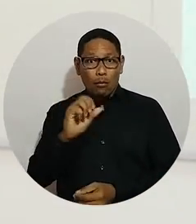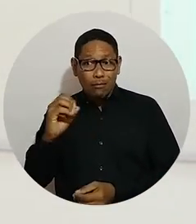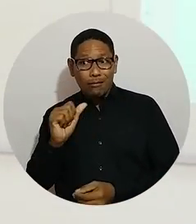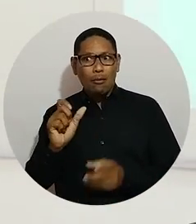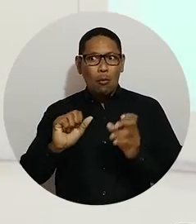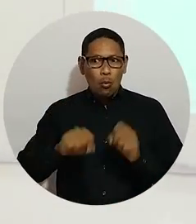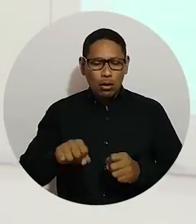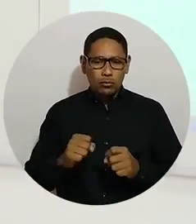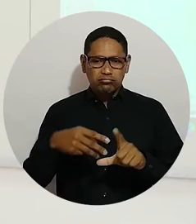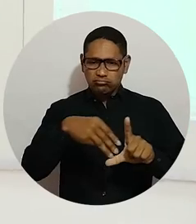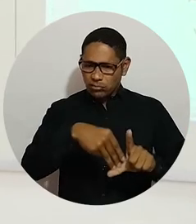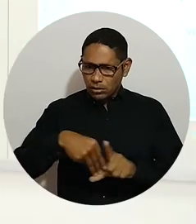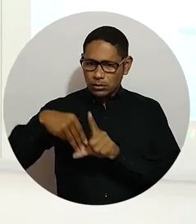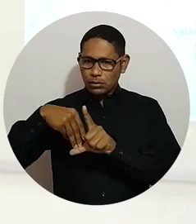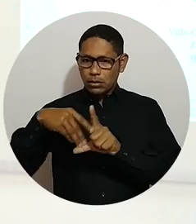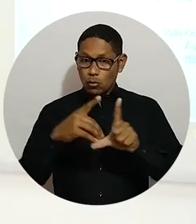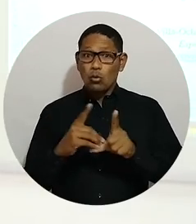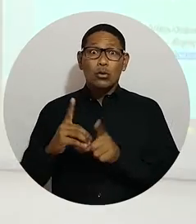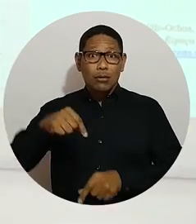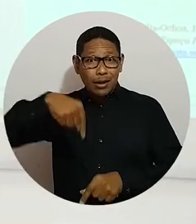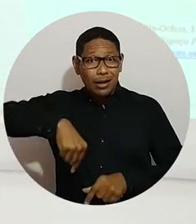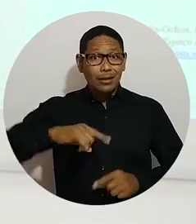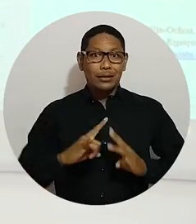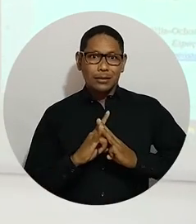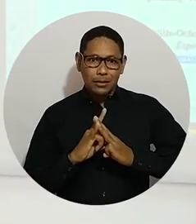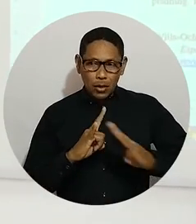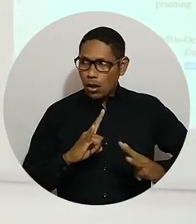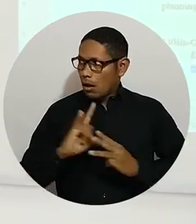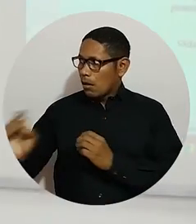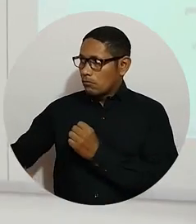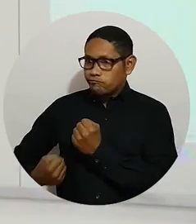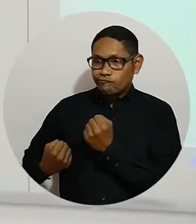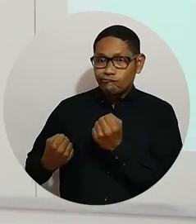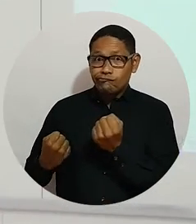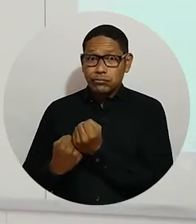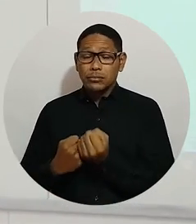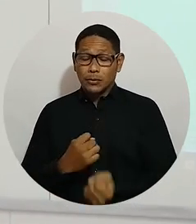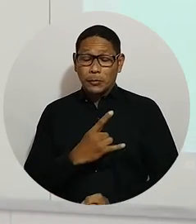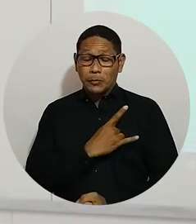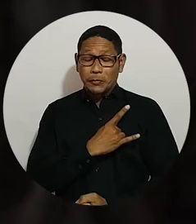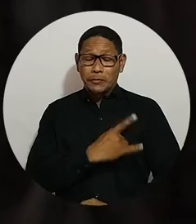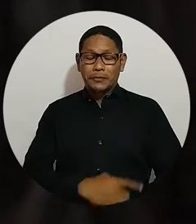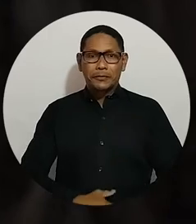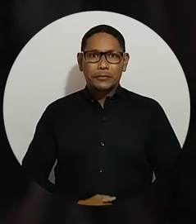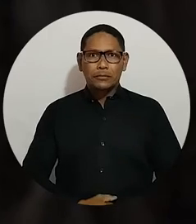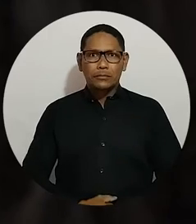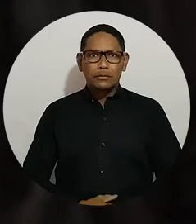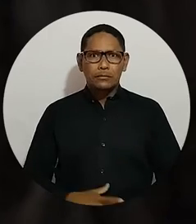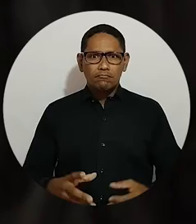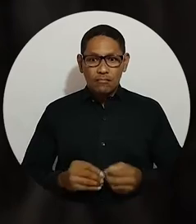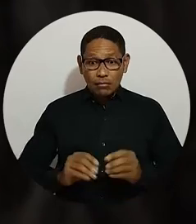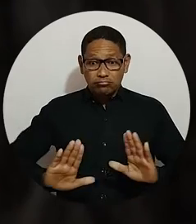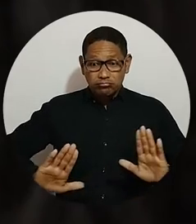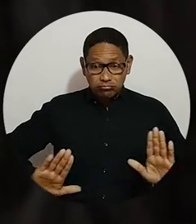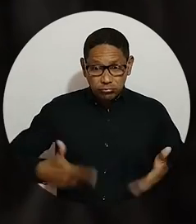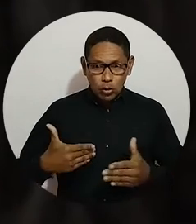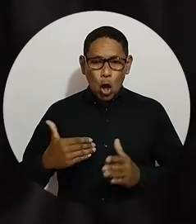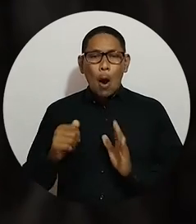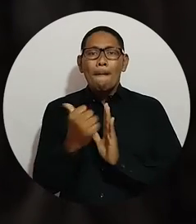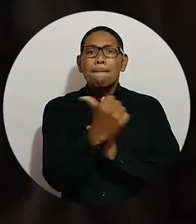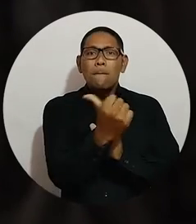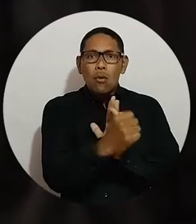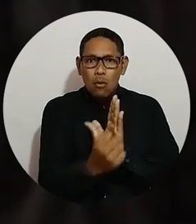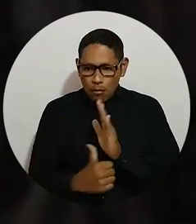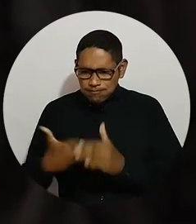puedan cursar maestrías y doctorados directamente en la Universidad del Magdalena con el apoyo total de la institución. Además del mejoramiento del programa de